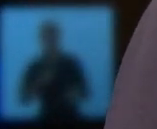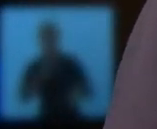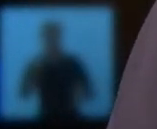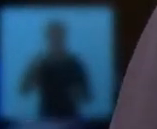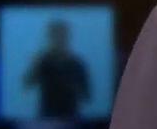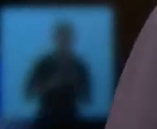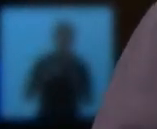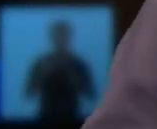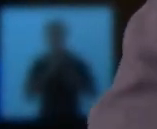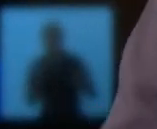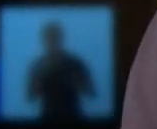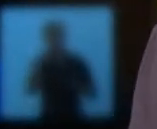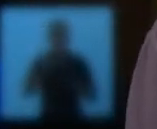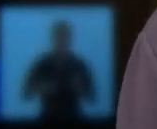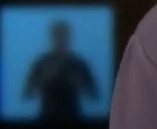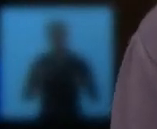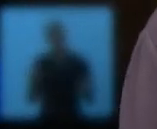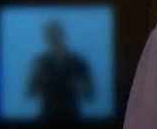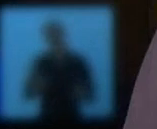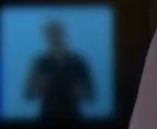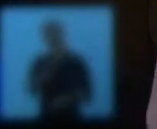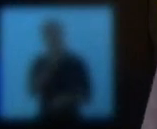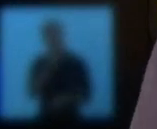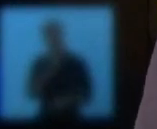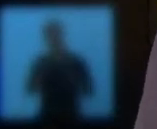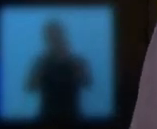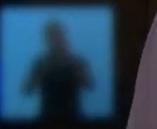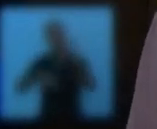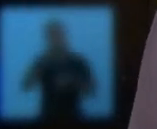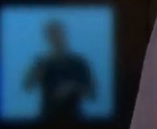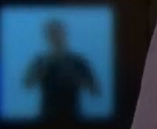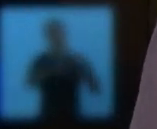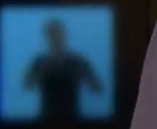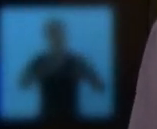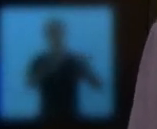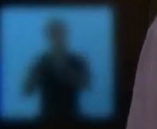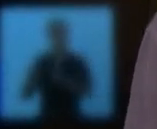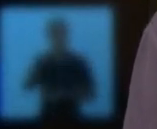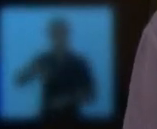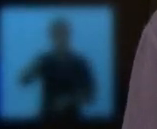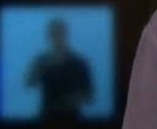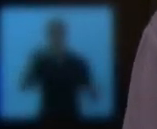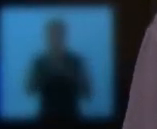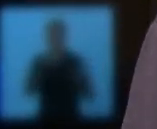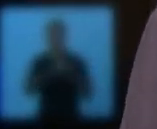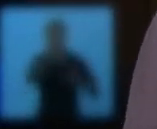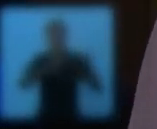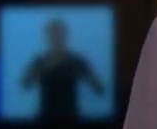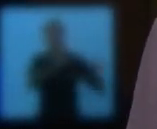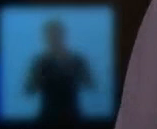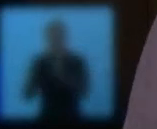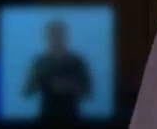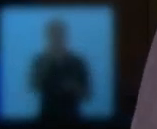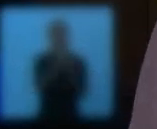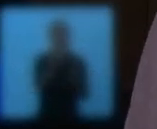también no solamente en términos de campaña, sino en posibles problemáticas de gobernabilidad una vez asumido. Entonces, buena parte de su campaña tiene que ver con jugar con